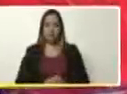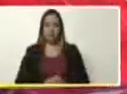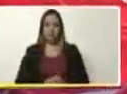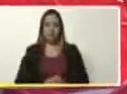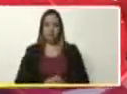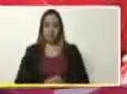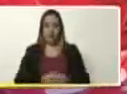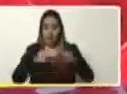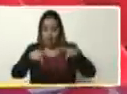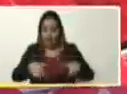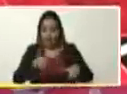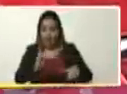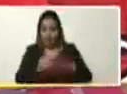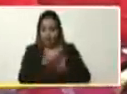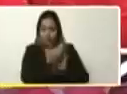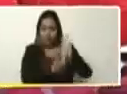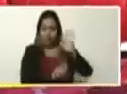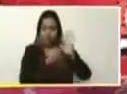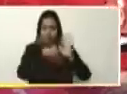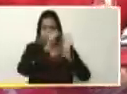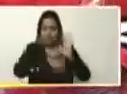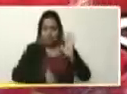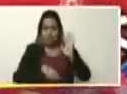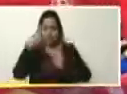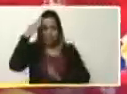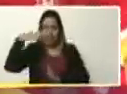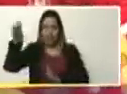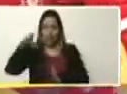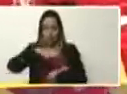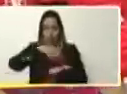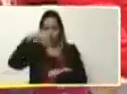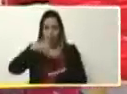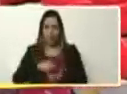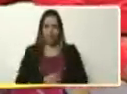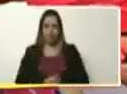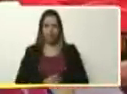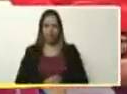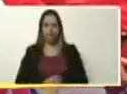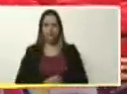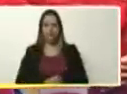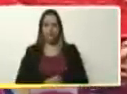Aquí tengo el documento que se firmó en México, una copia.